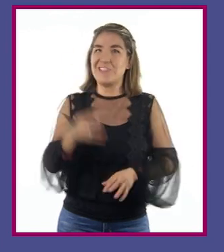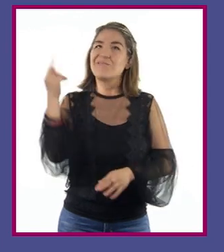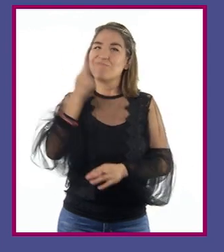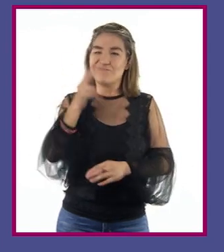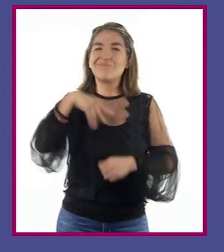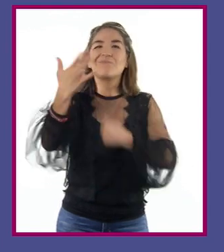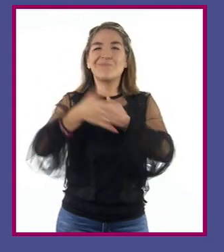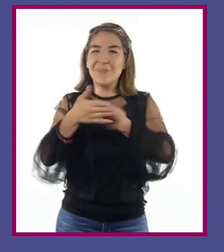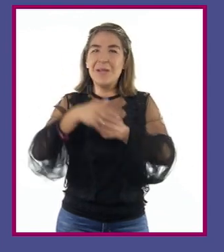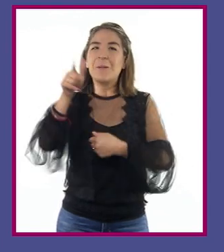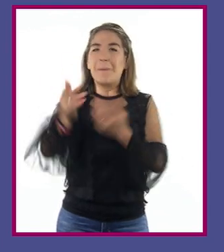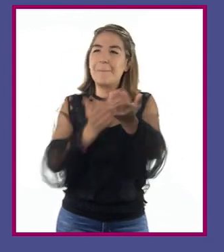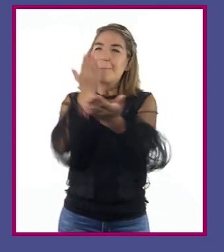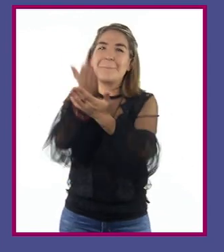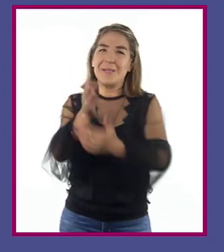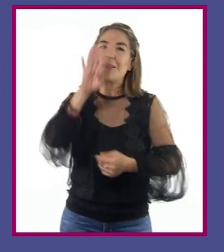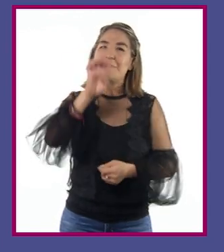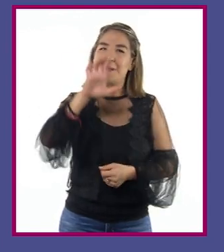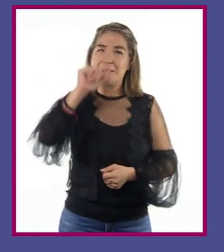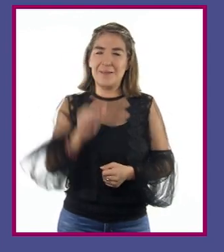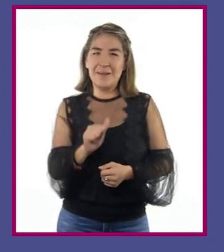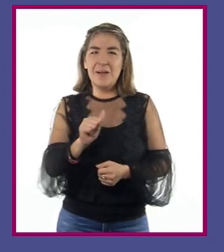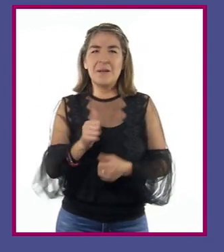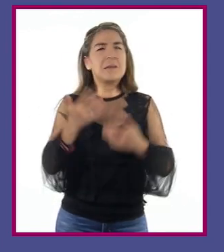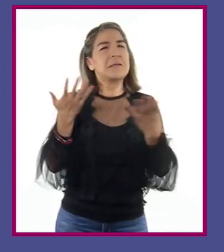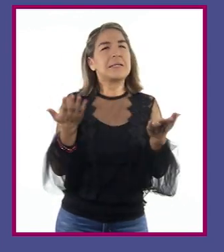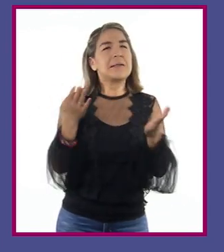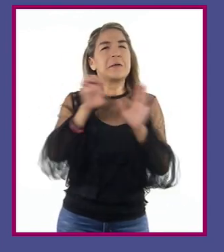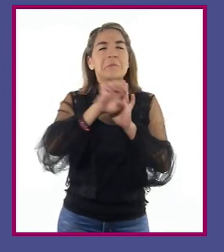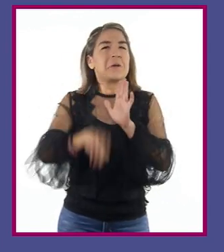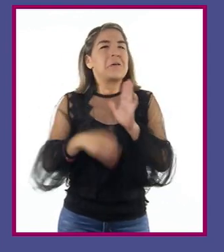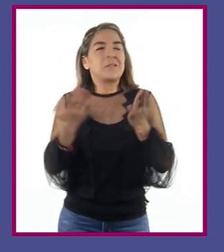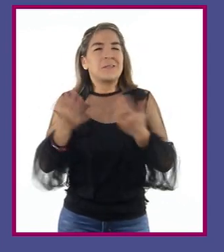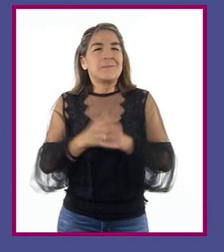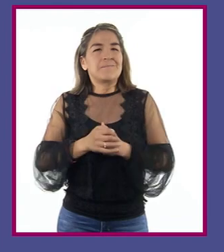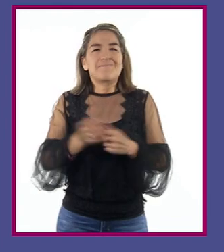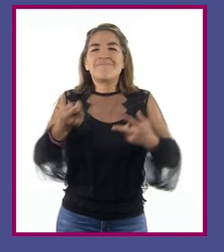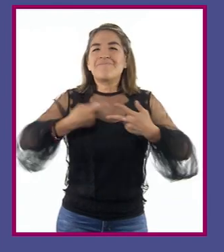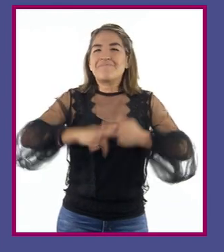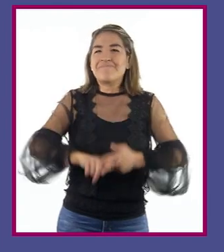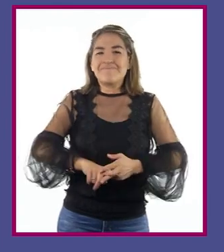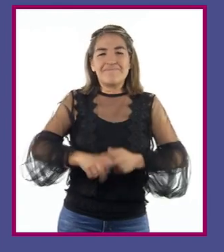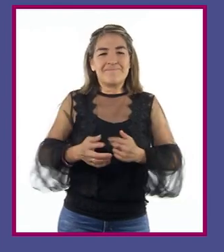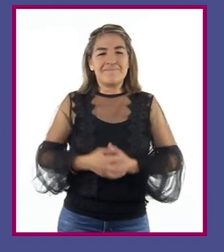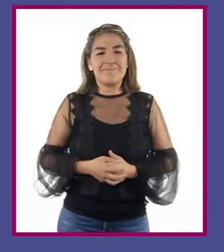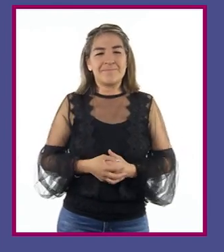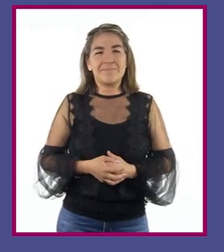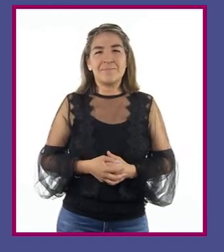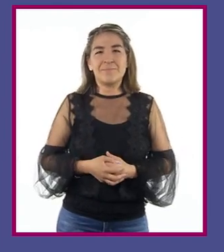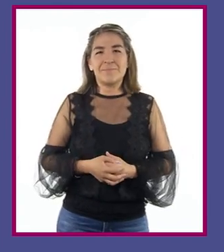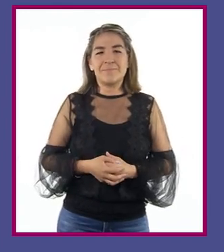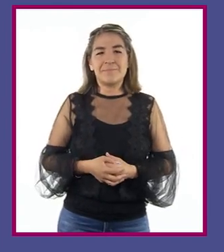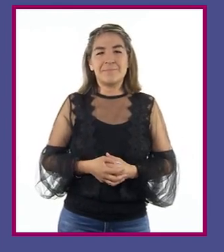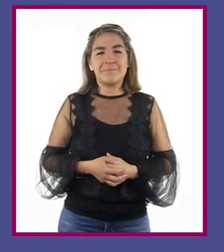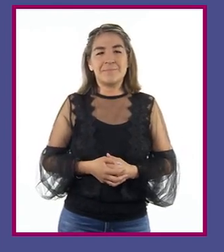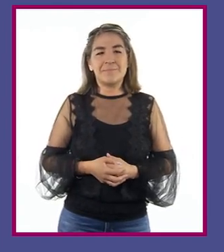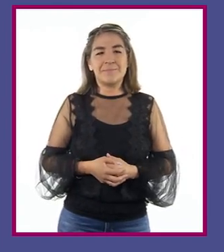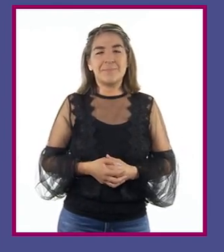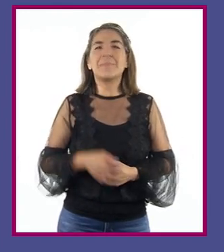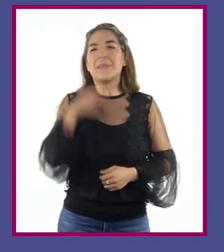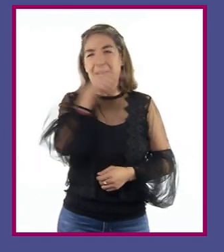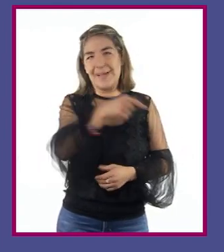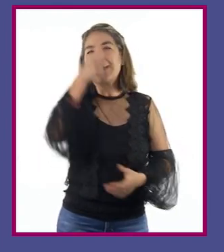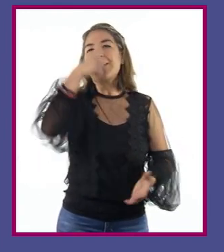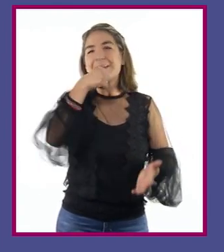necesidad de solicitar una beca. ¿Qué tal que iniciáramos con eso? Una carta